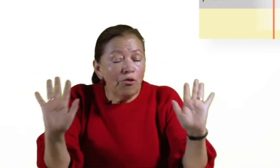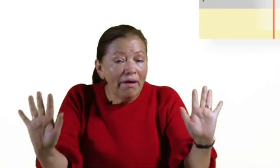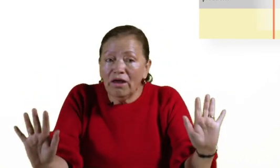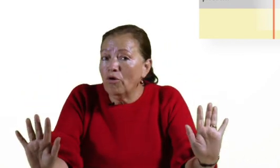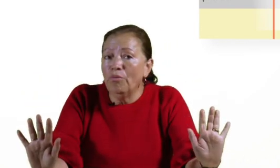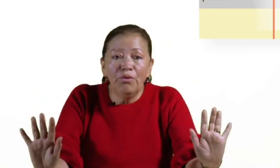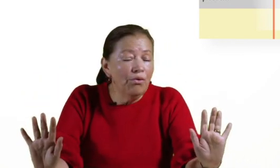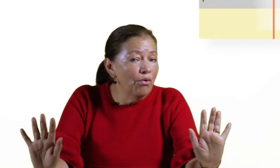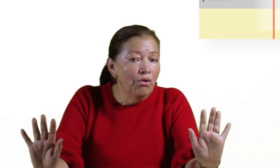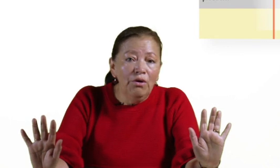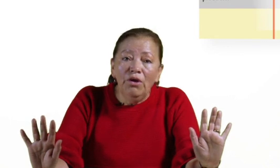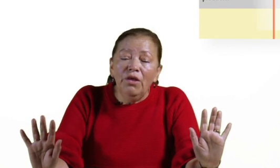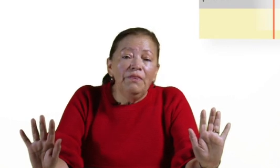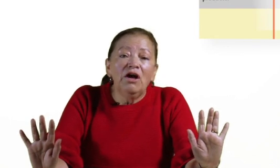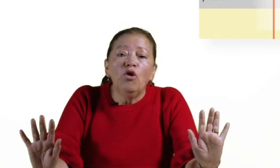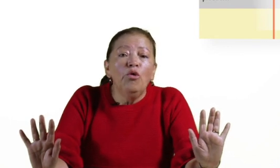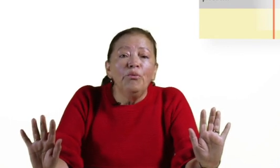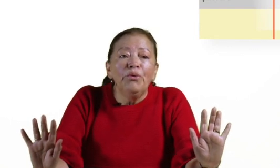había forma